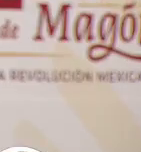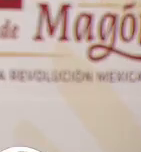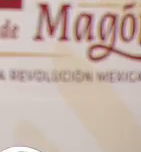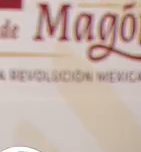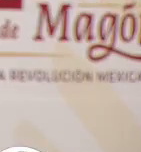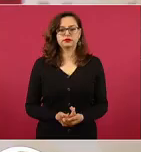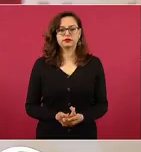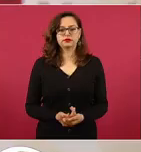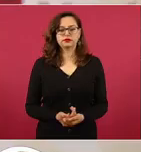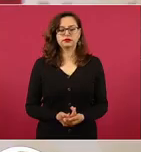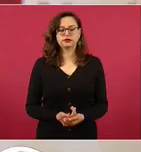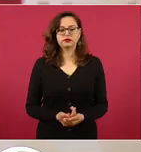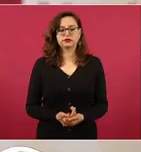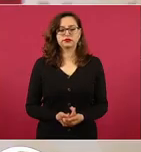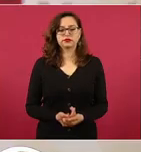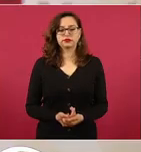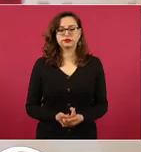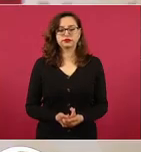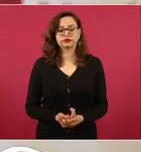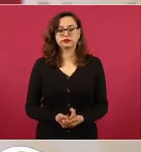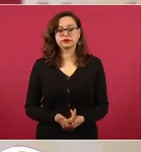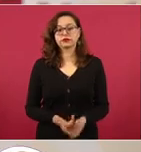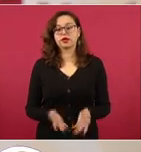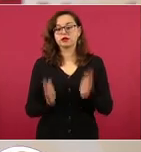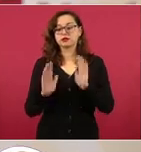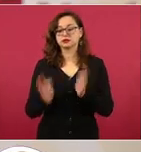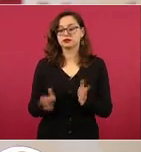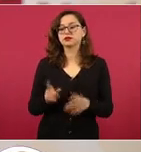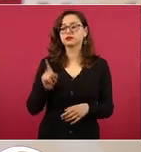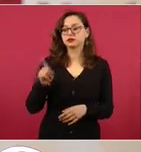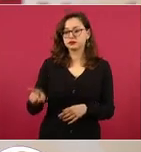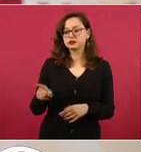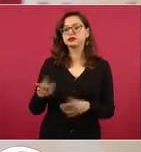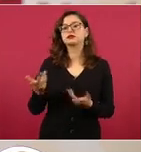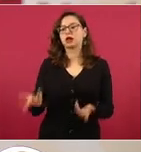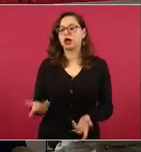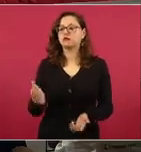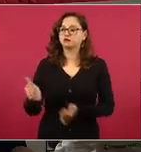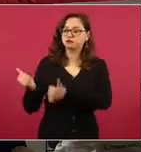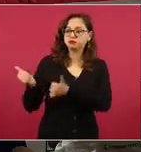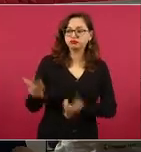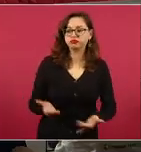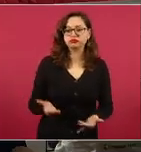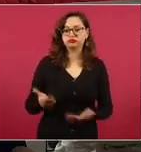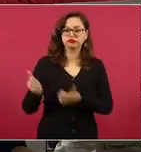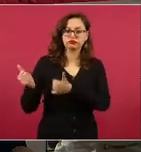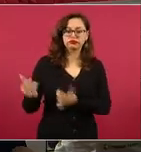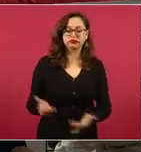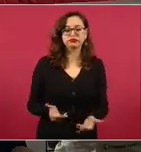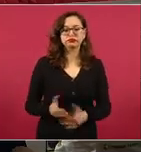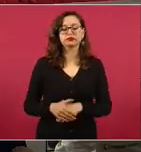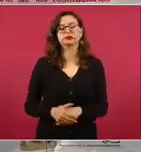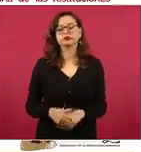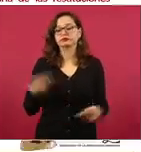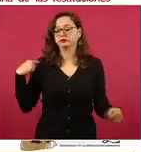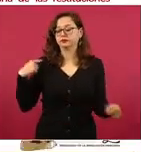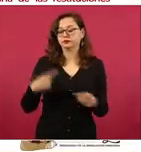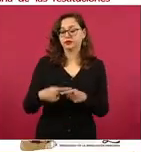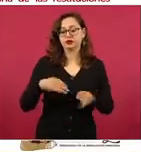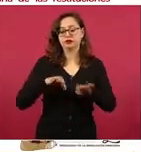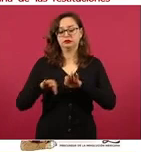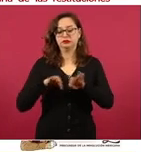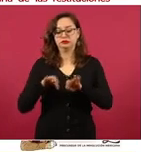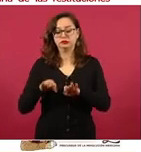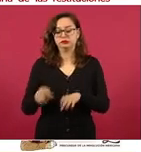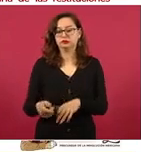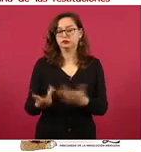nuestro territorio y ya han sido entregadas al Instituto Nacional de Antropología e Historia. En lo que nosotros llevamos trabajando, esta es la más